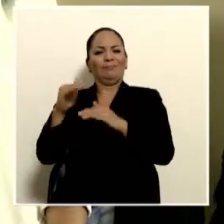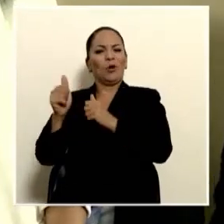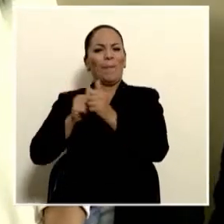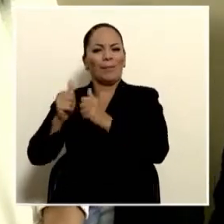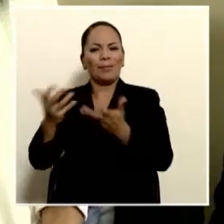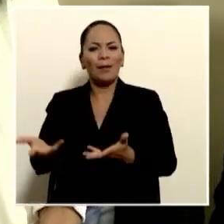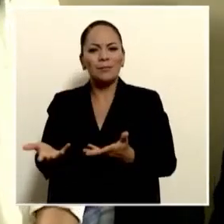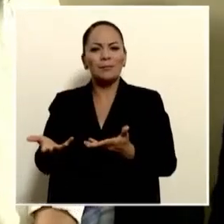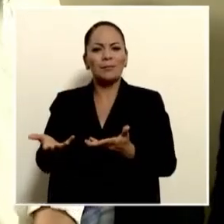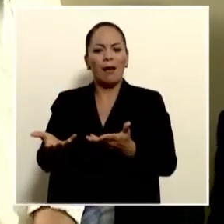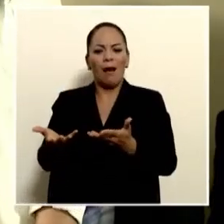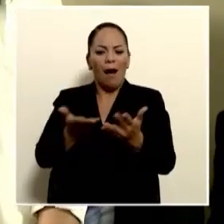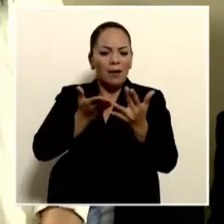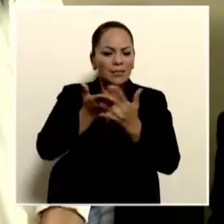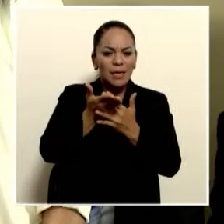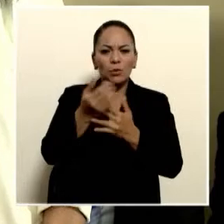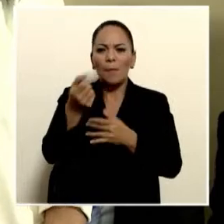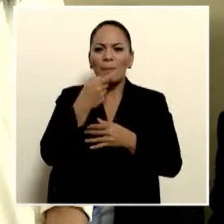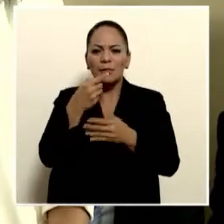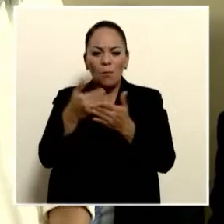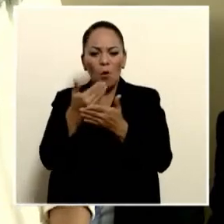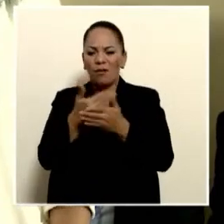de los costarricenses a la medicina moderna.